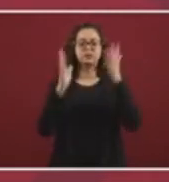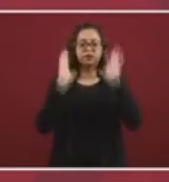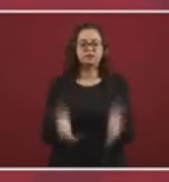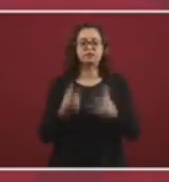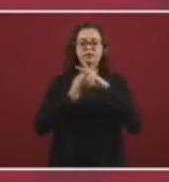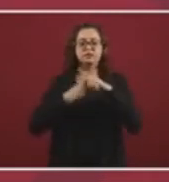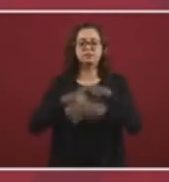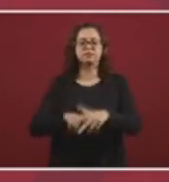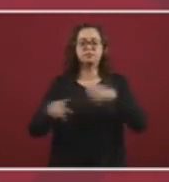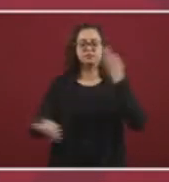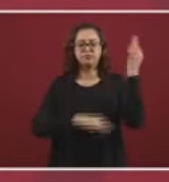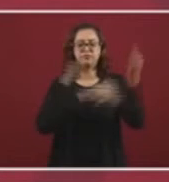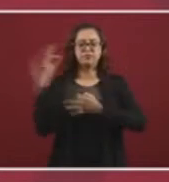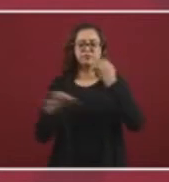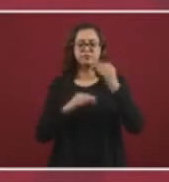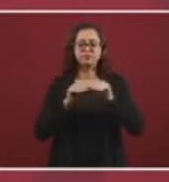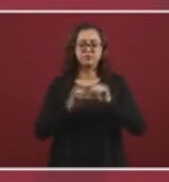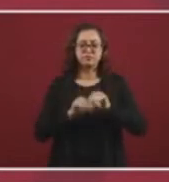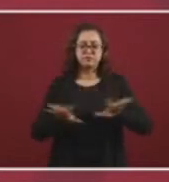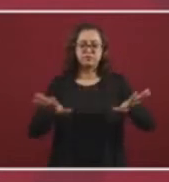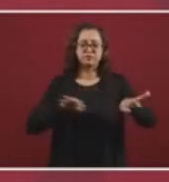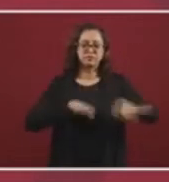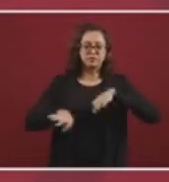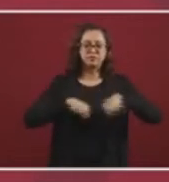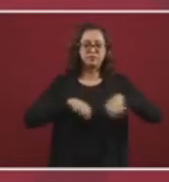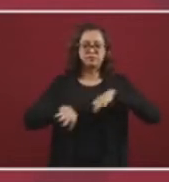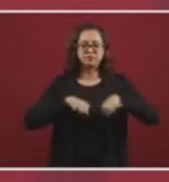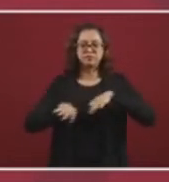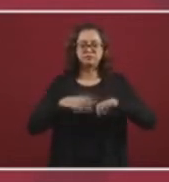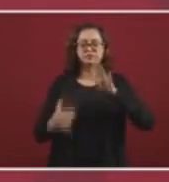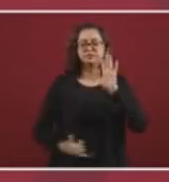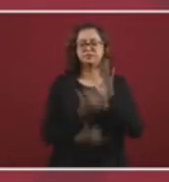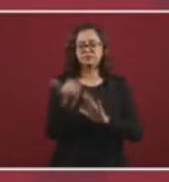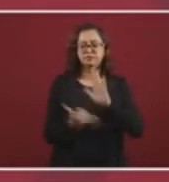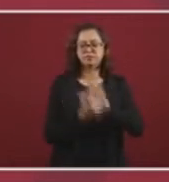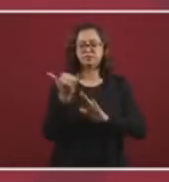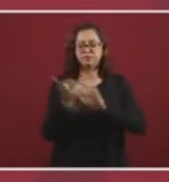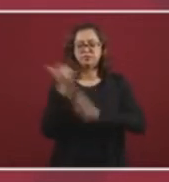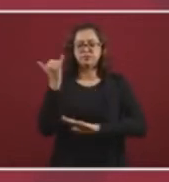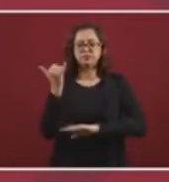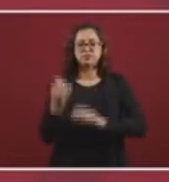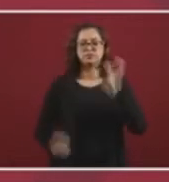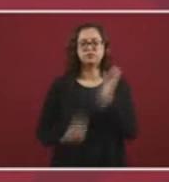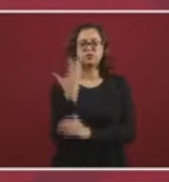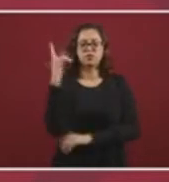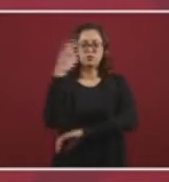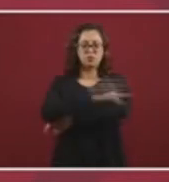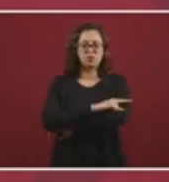empezamos a trabajar en la construcción del nuevo